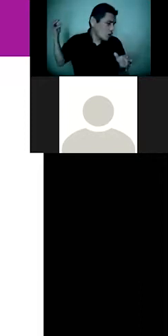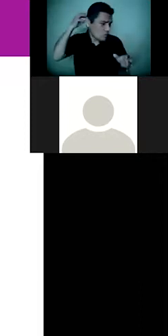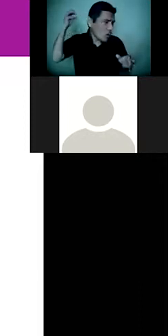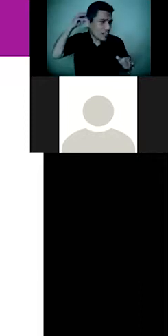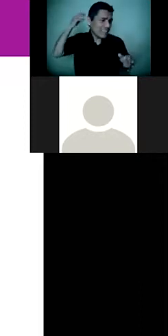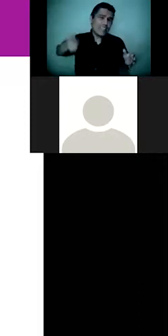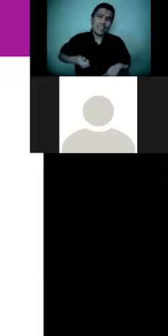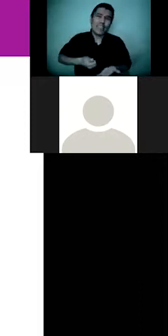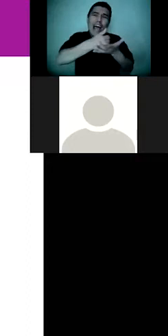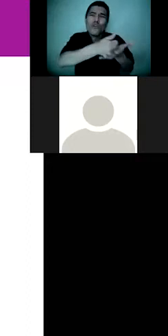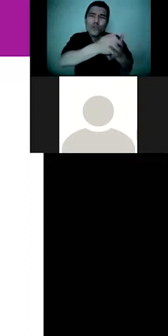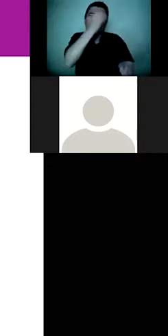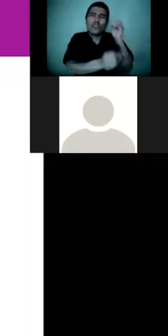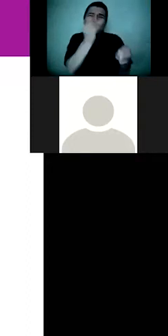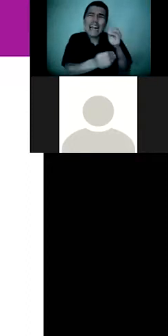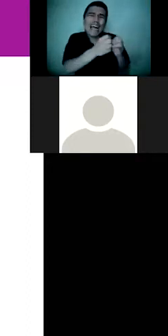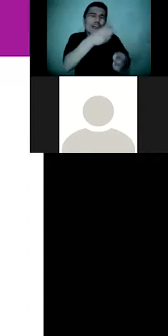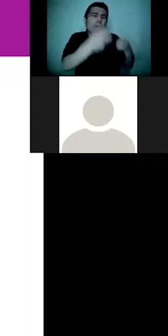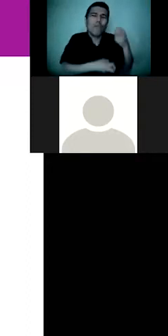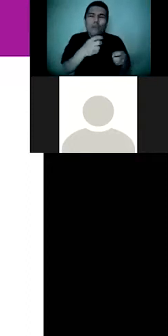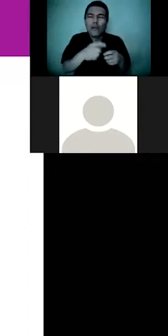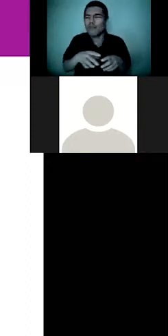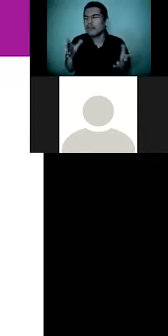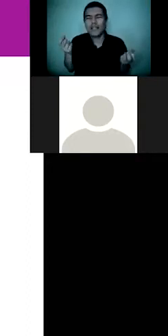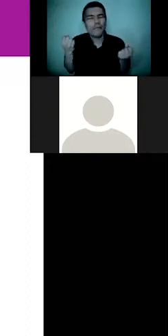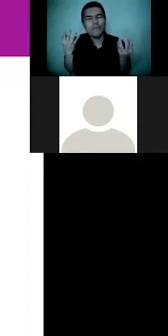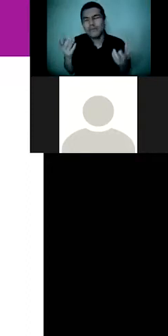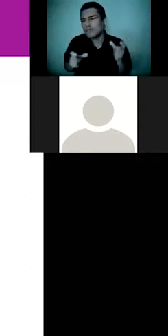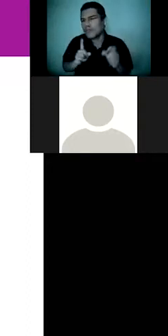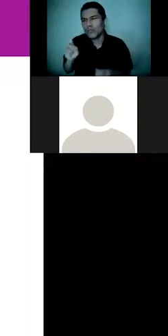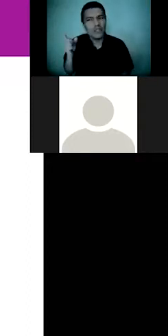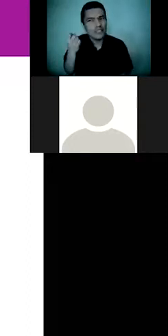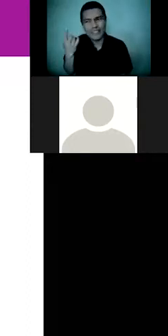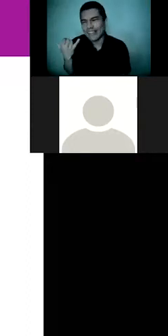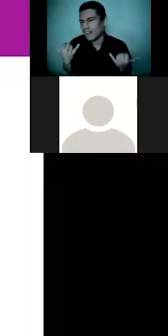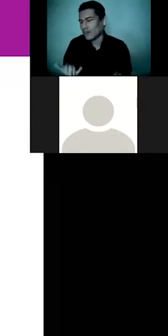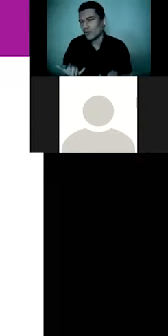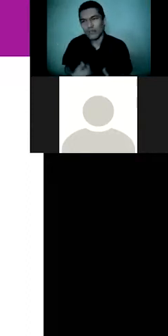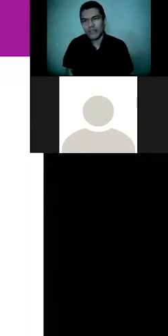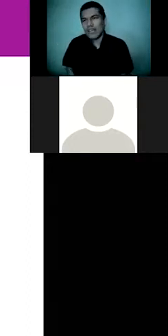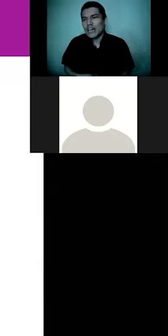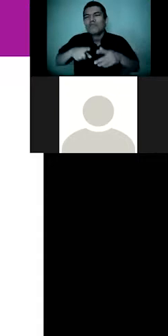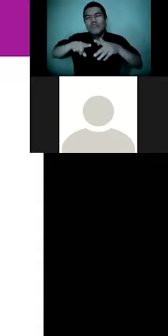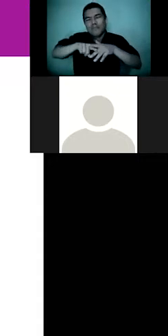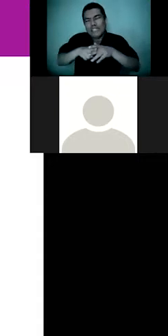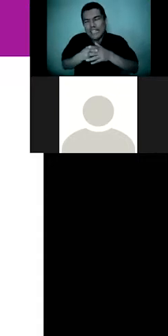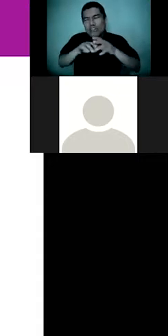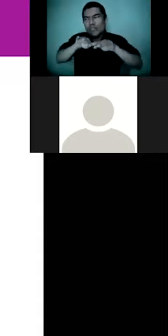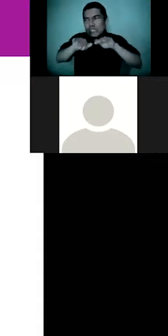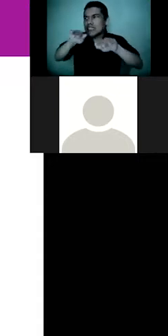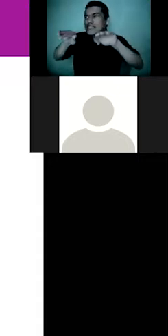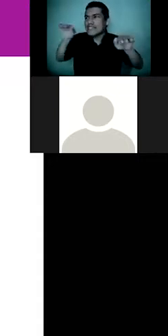hacer señas porque mejor que te implante, mejor que te ayuden, ¿qué es esto? A solucionarte, a curarte, ¿no? Pero la gente no